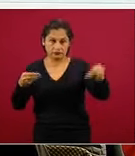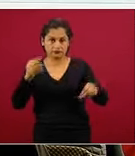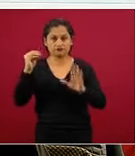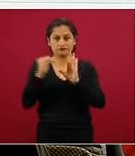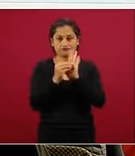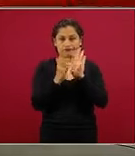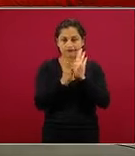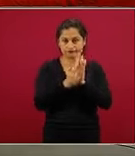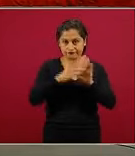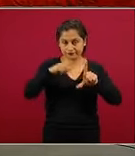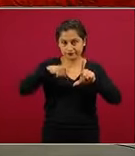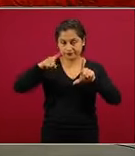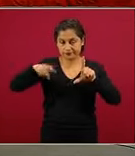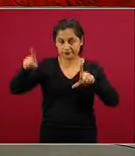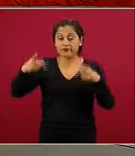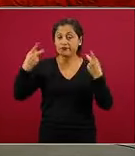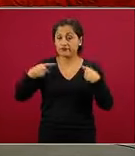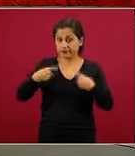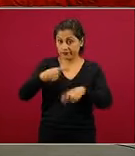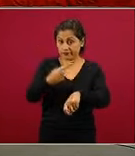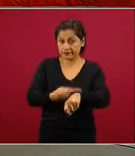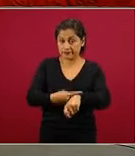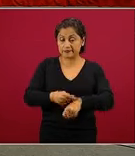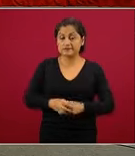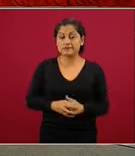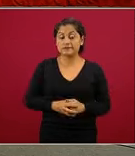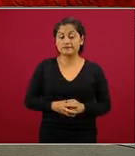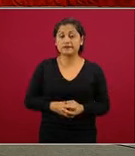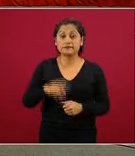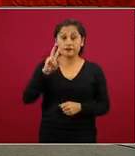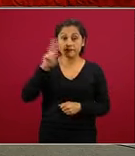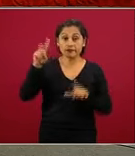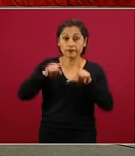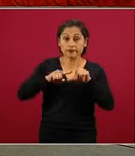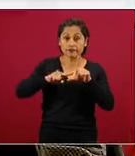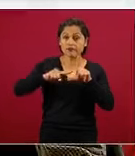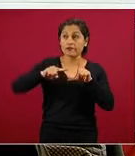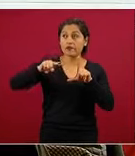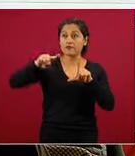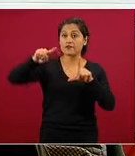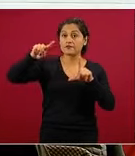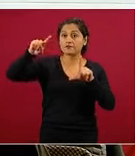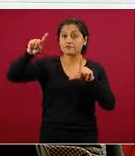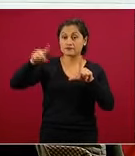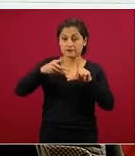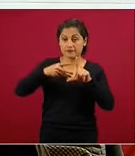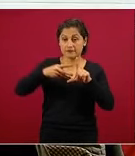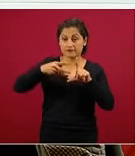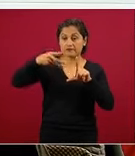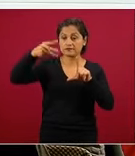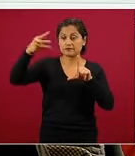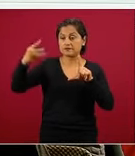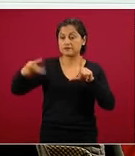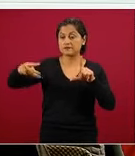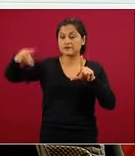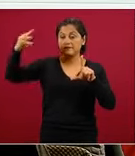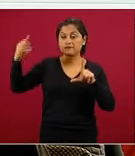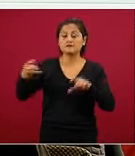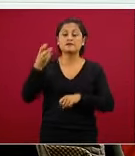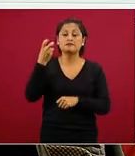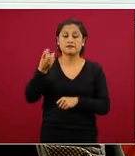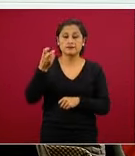de casos de personas enfermas. Lo que vemos por la altura de estas líneas, que le llamamos columnas,